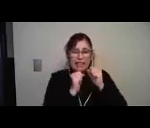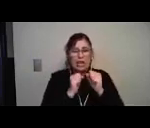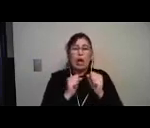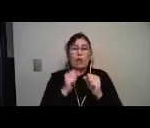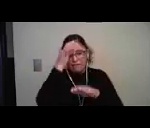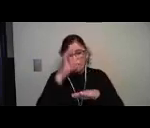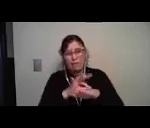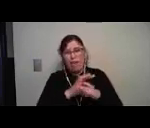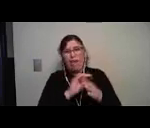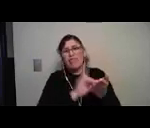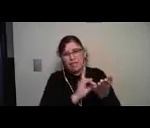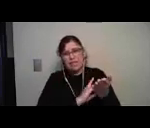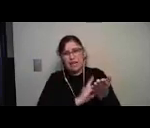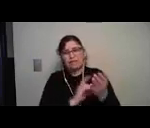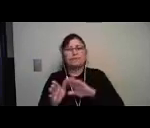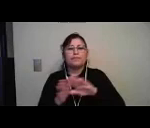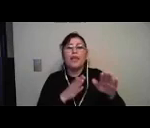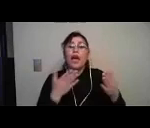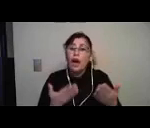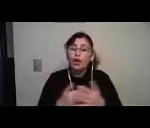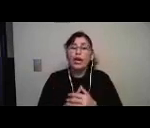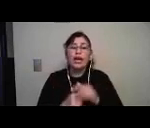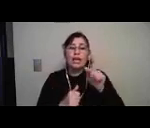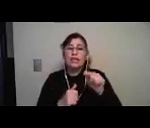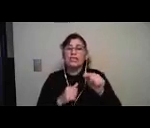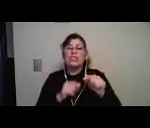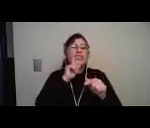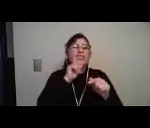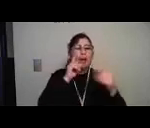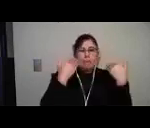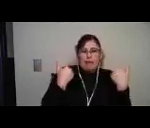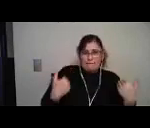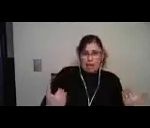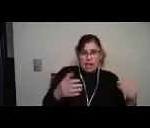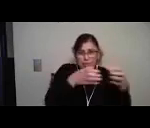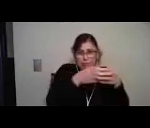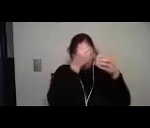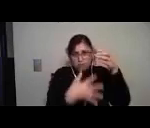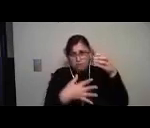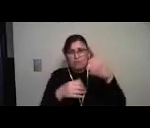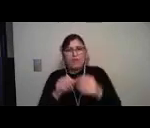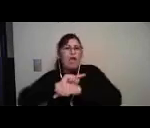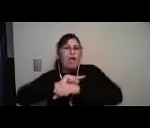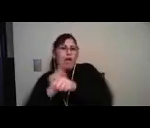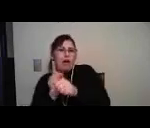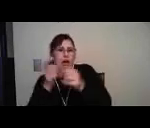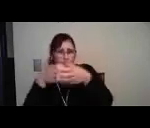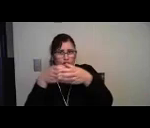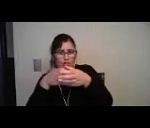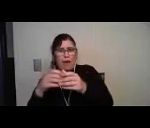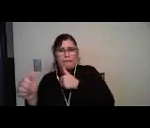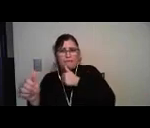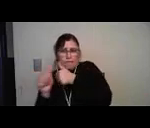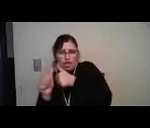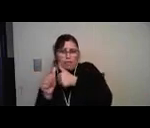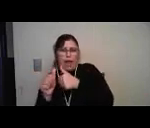Y en general la patología diabética se clasifica en periférica, ya autónoma, proximal o focal. Se